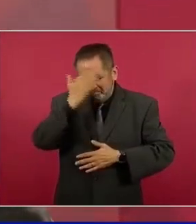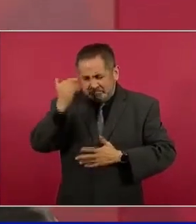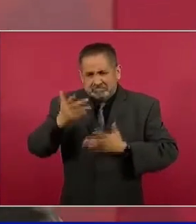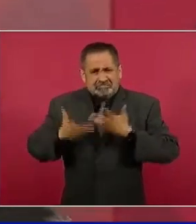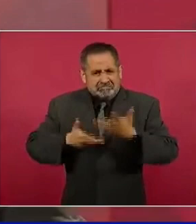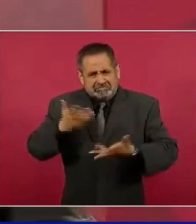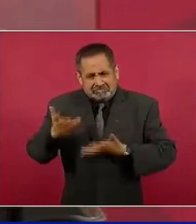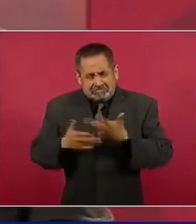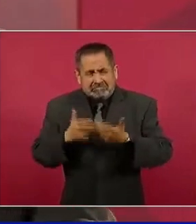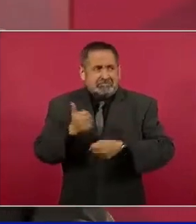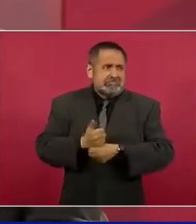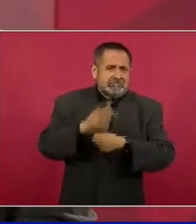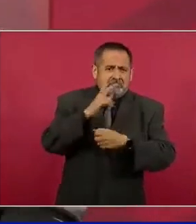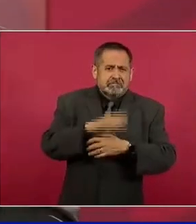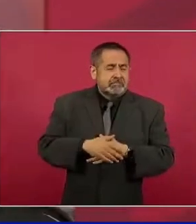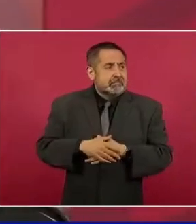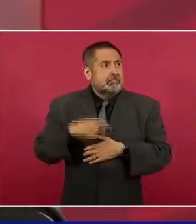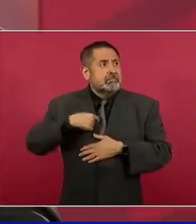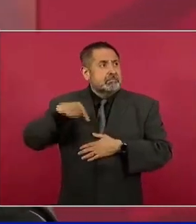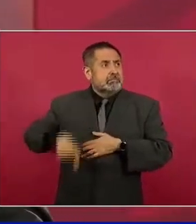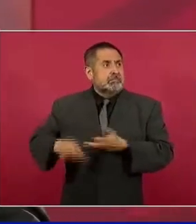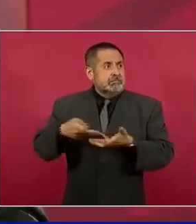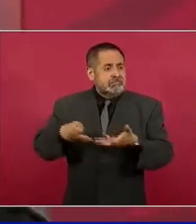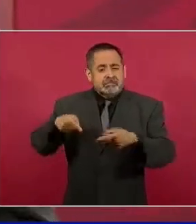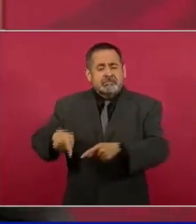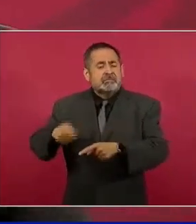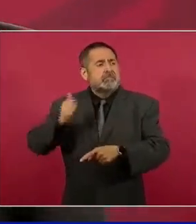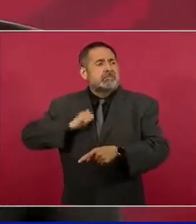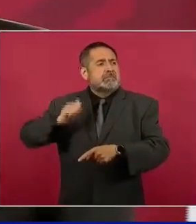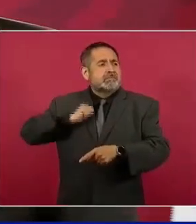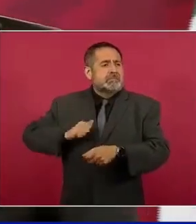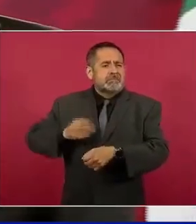Ahí estaban enterrados sus tatarabuelos, sus abuelos,